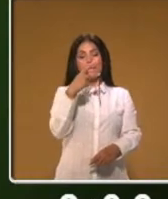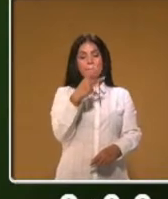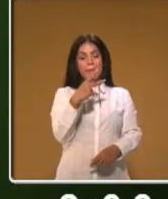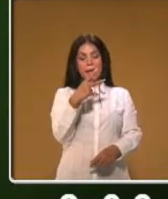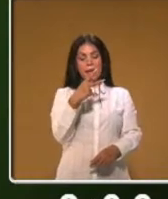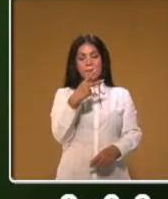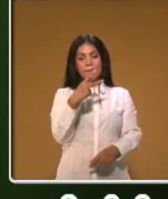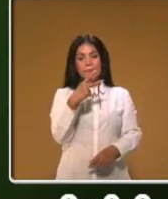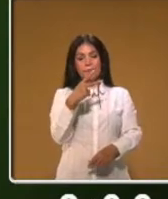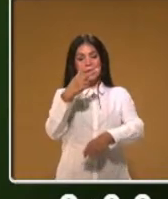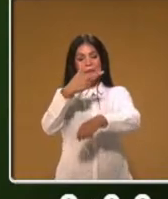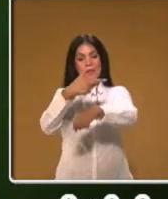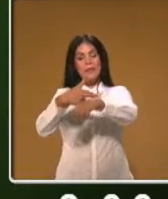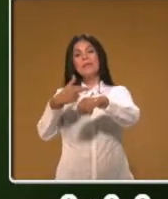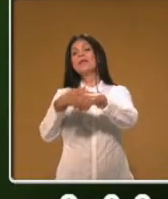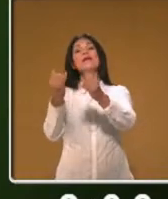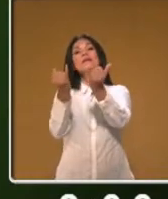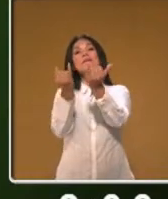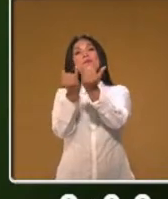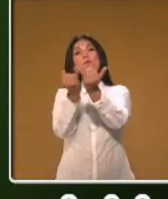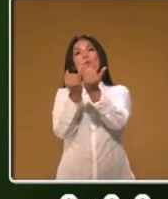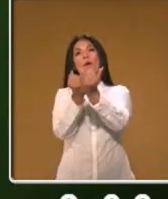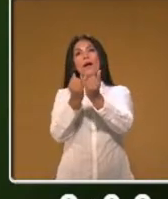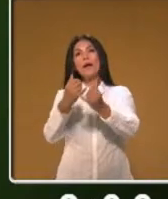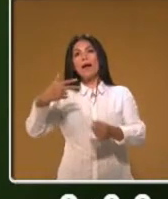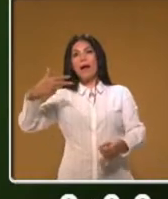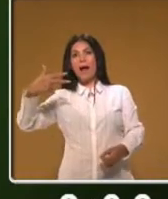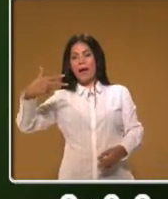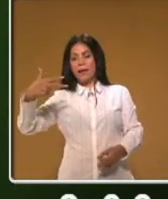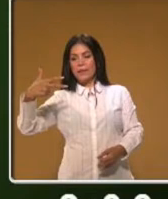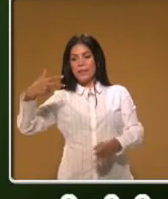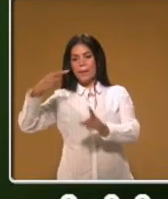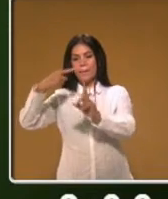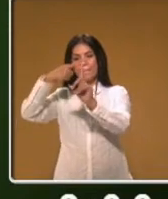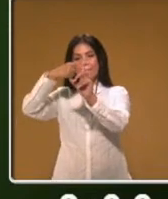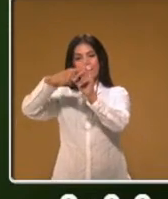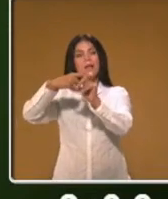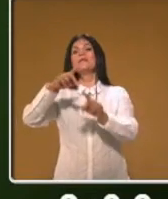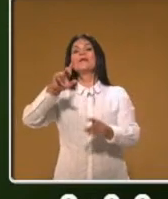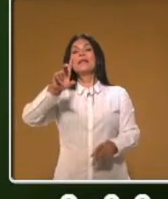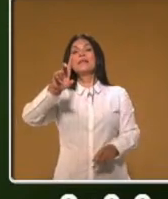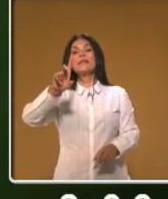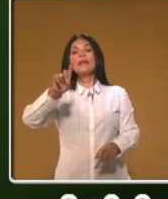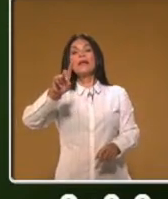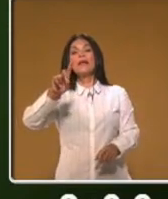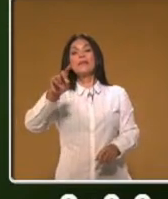de igual es el que me está moviendo todo el problema. Es por ello que voy a hacer lo siguiente.